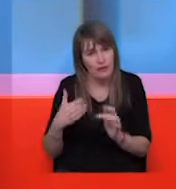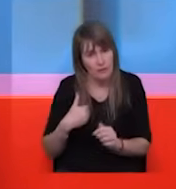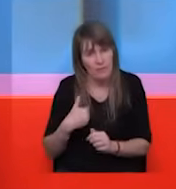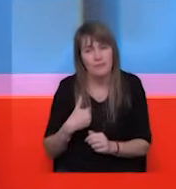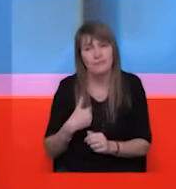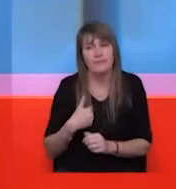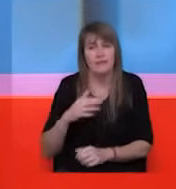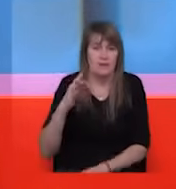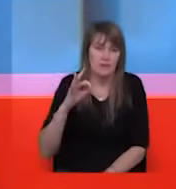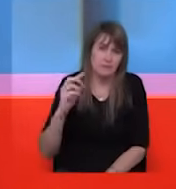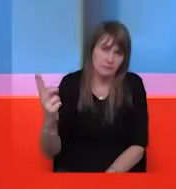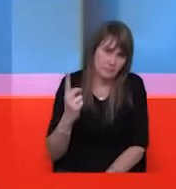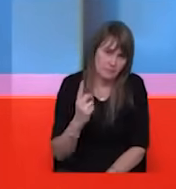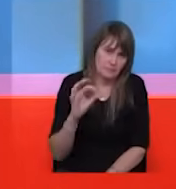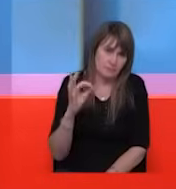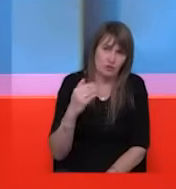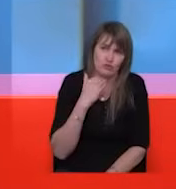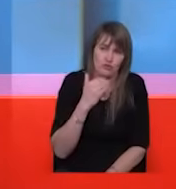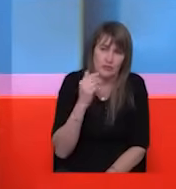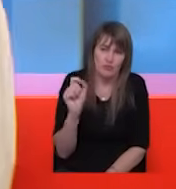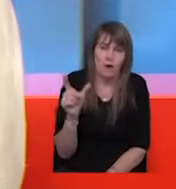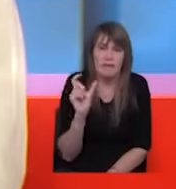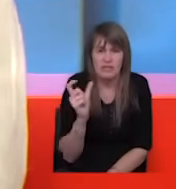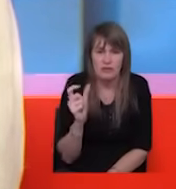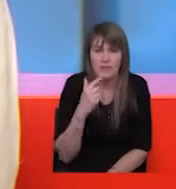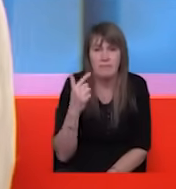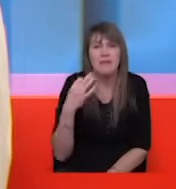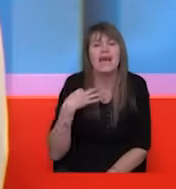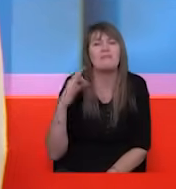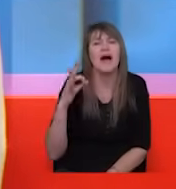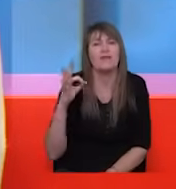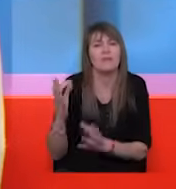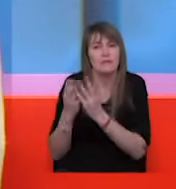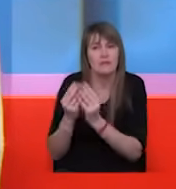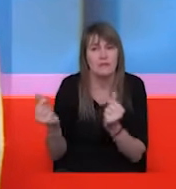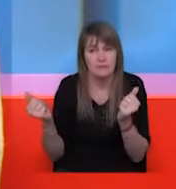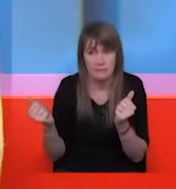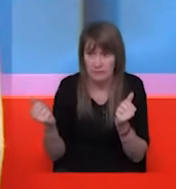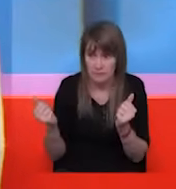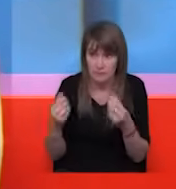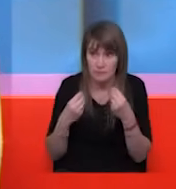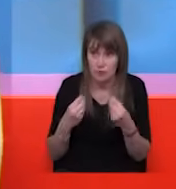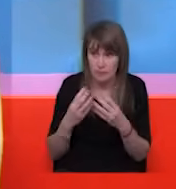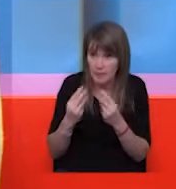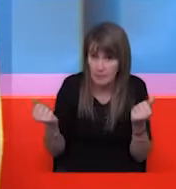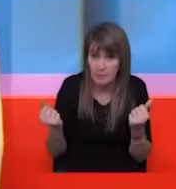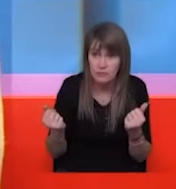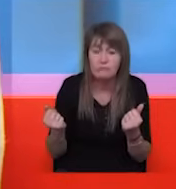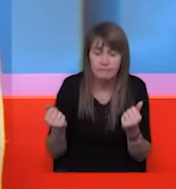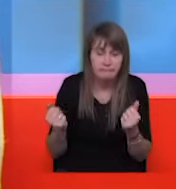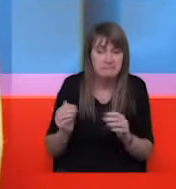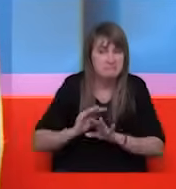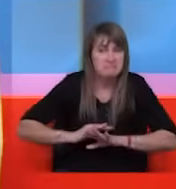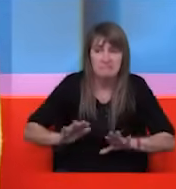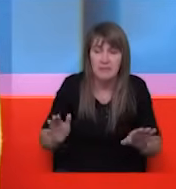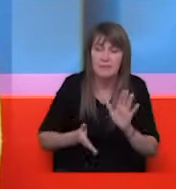viene, yo por supuesto, yo no sabía el apellido, obvio, ¿no? Viene y me dice, mi hermano desapareció. ¿Cómo que desapareció? ¿No? ¿Sí? No estaba